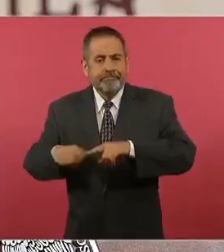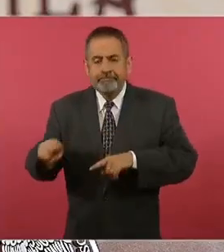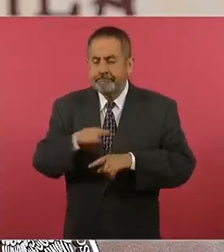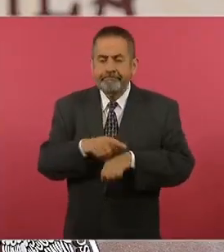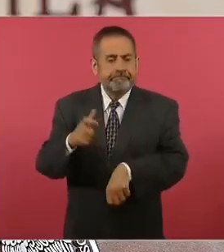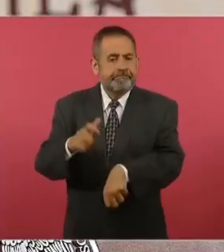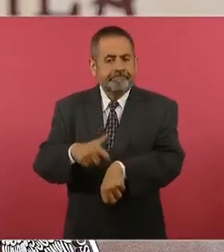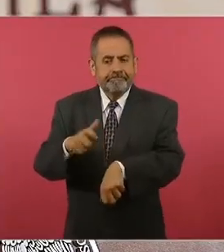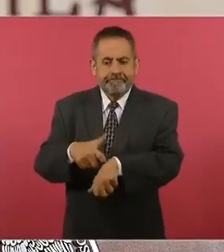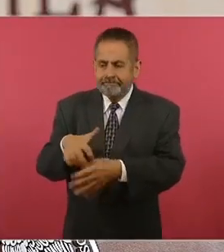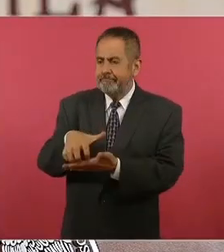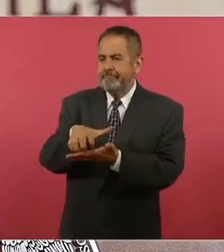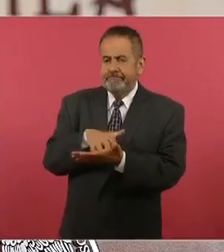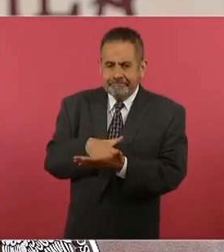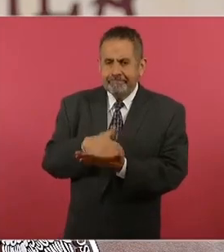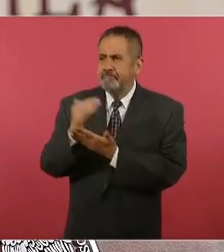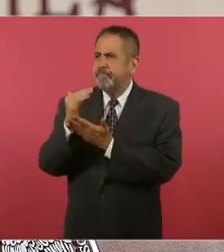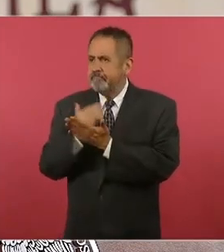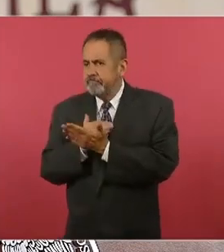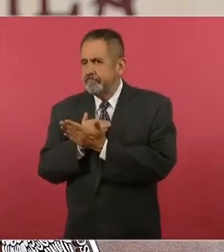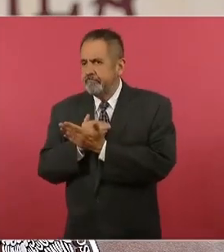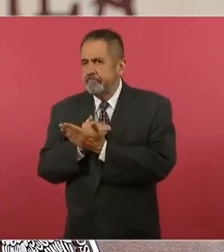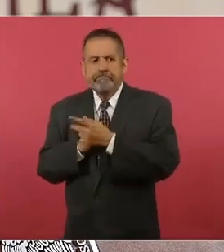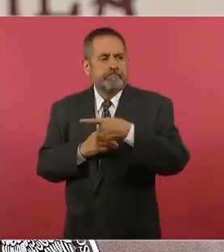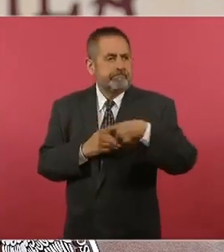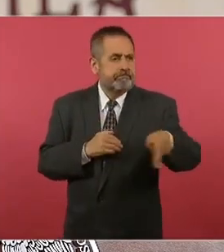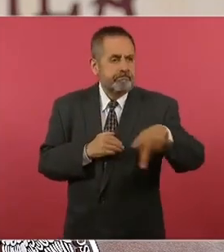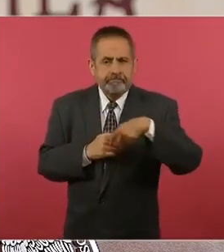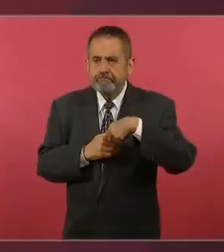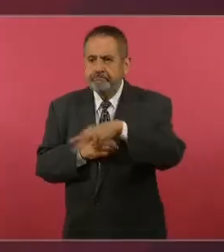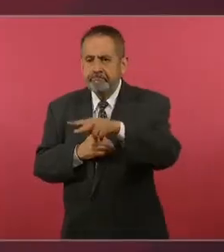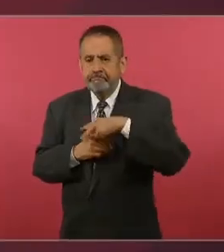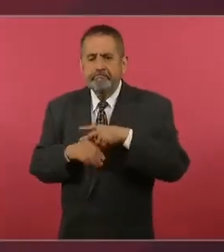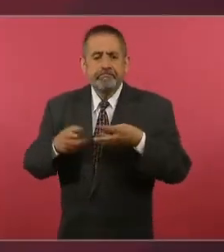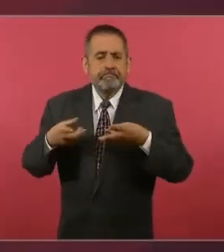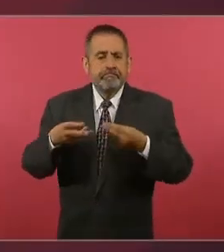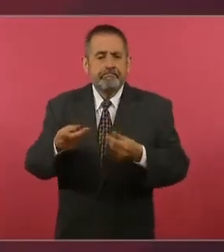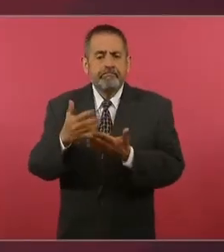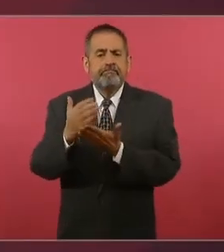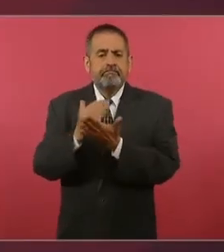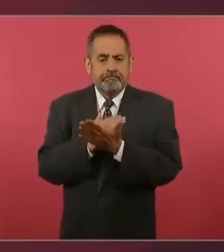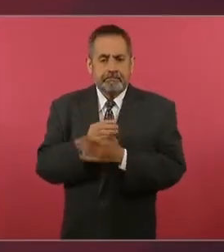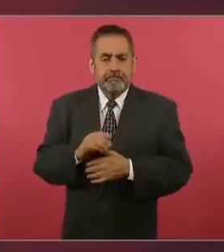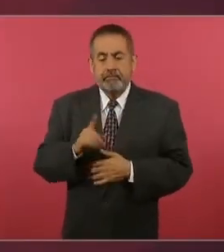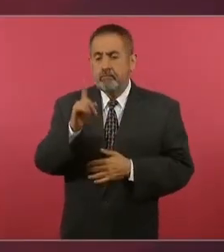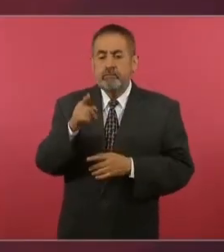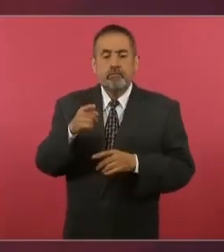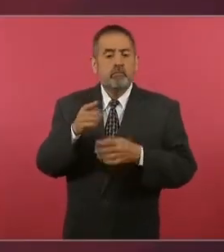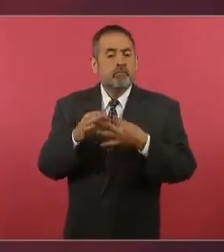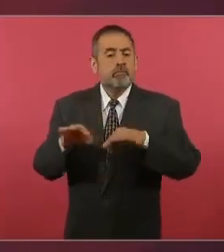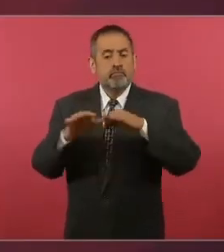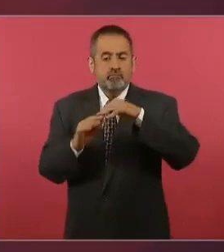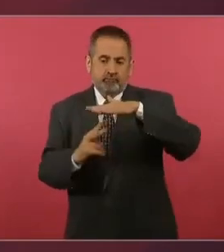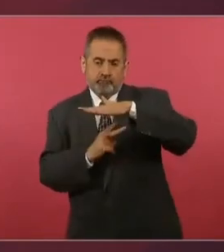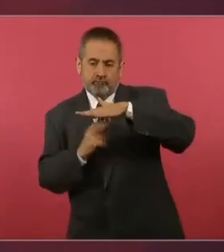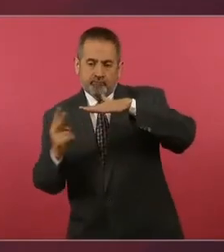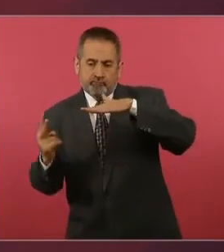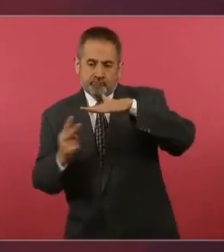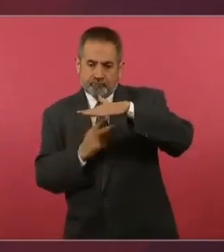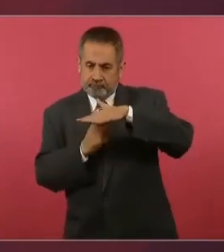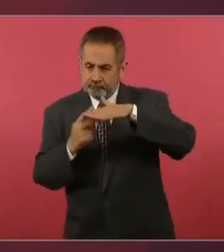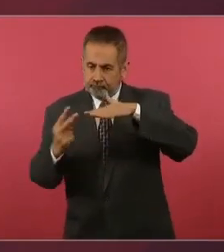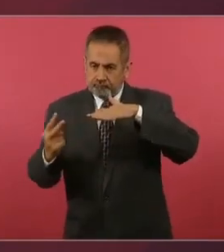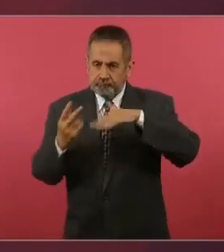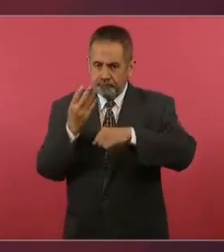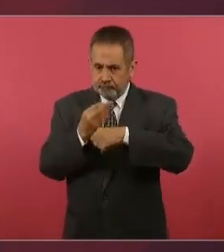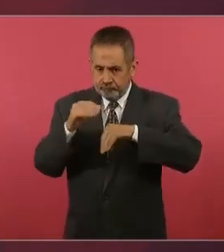ahorrar tiempo y ahorrar costo para los usuarios. En el caso particular del trolebús, que es la obra que estamos